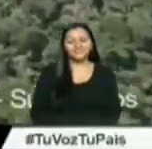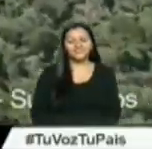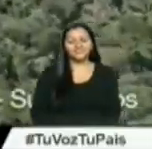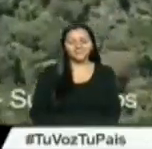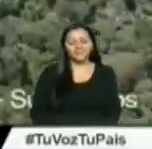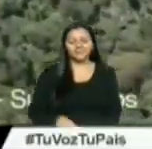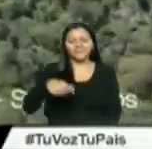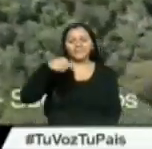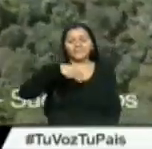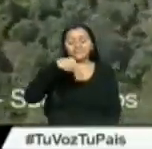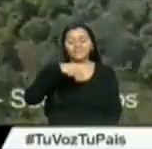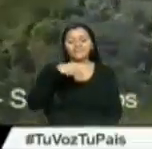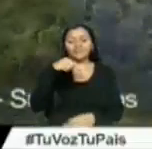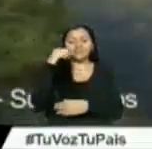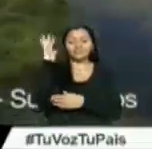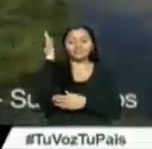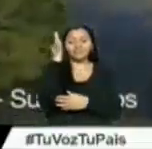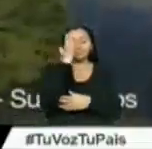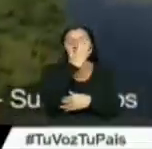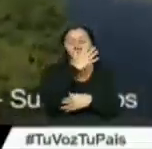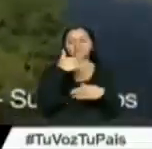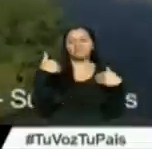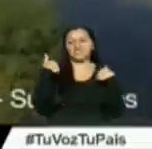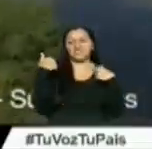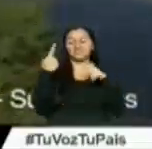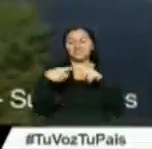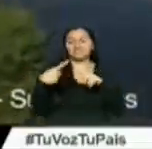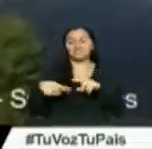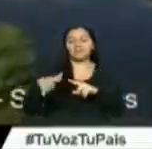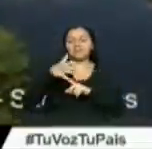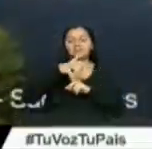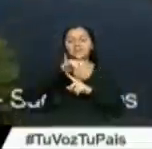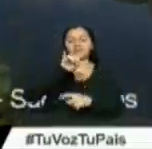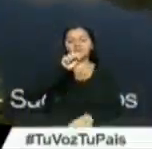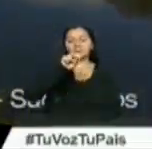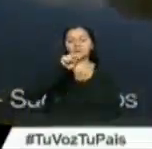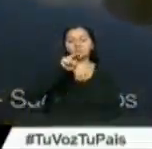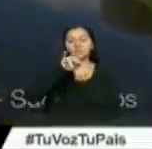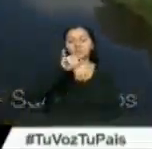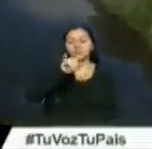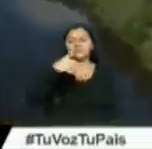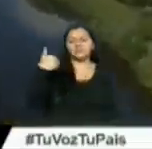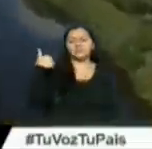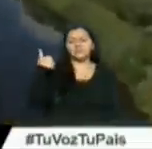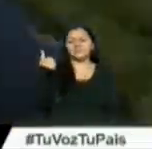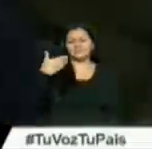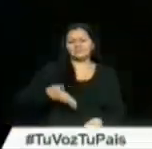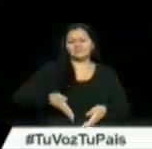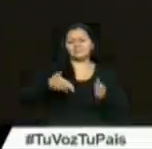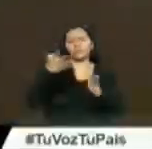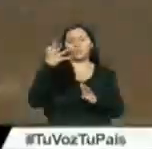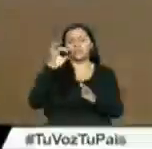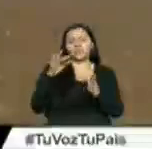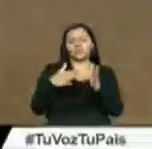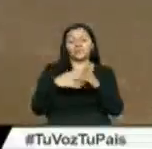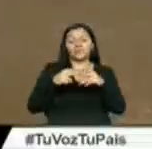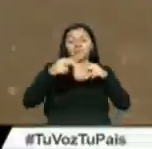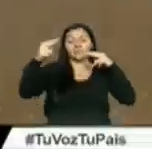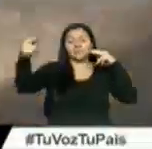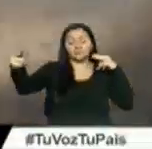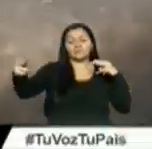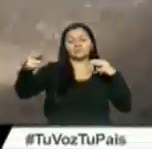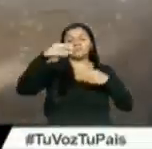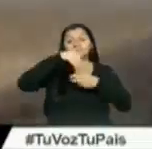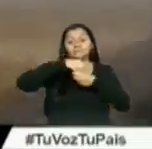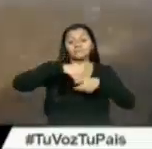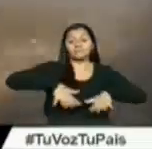Entre la Reserva Faunística Cuyabeno y el Parque Nacional Yasuní existe un corredor de 40.000 hectáreas. Y dentro de esta